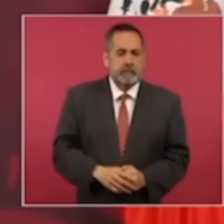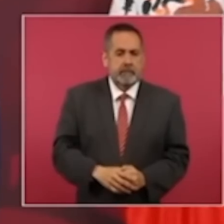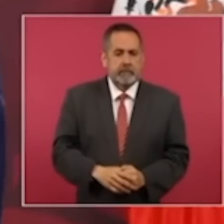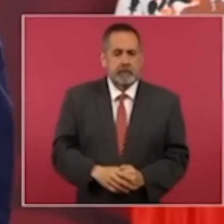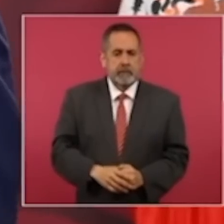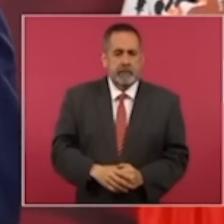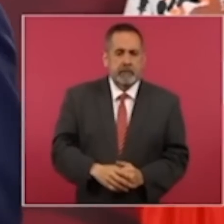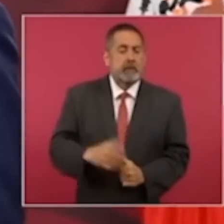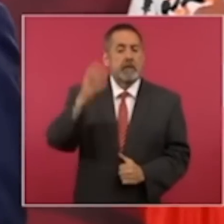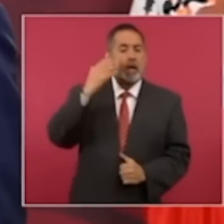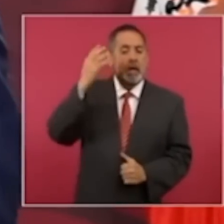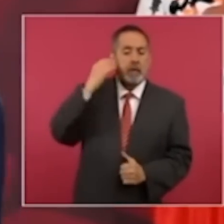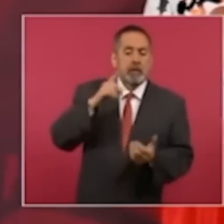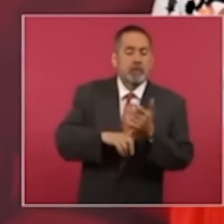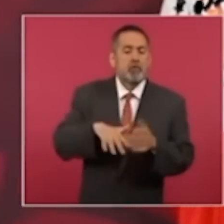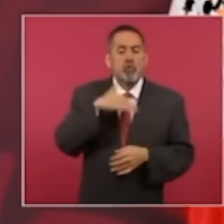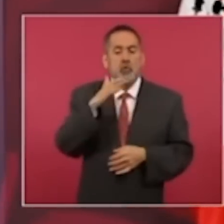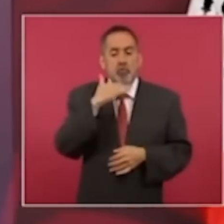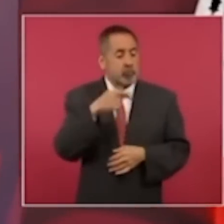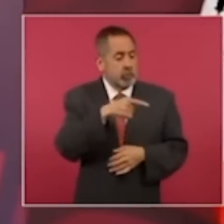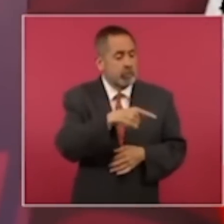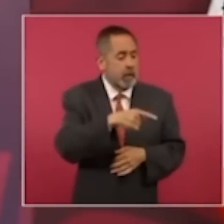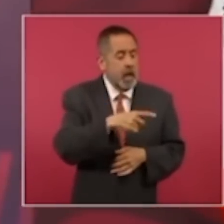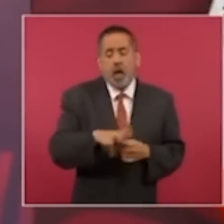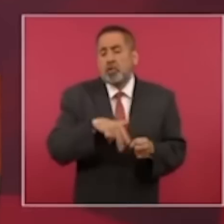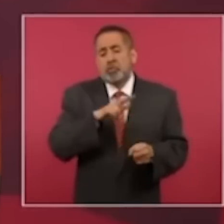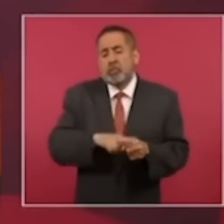se veía como algo completamente normal.